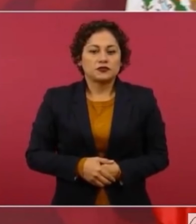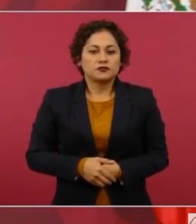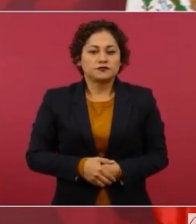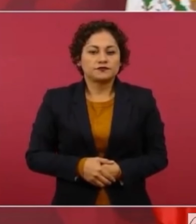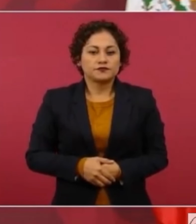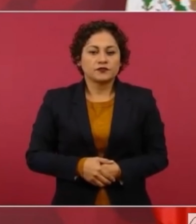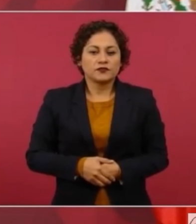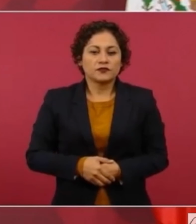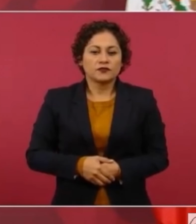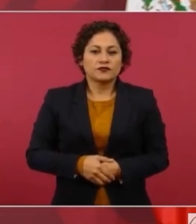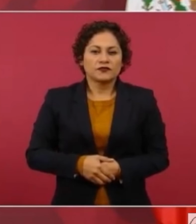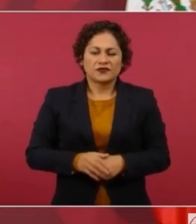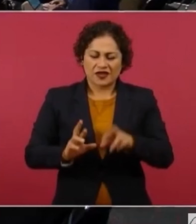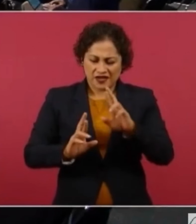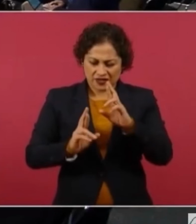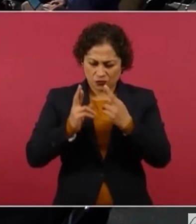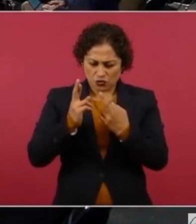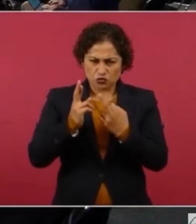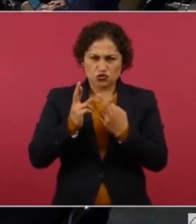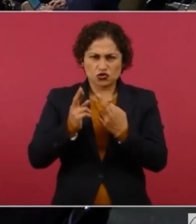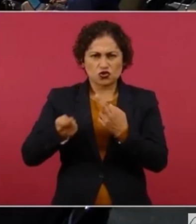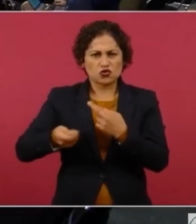de la primavera.